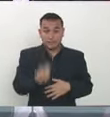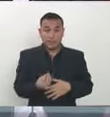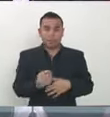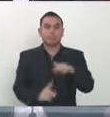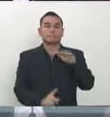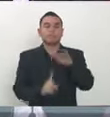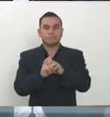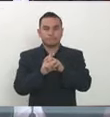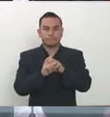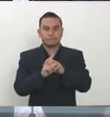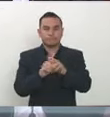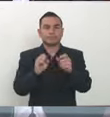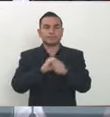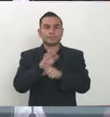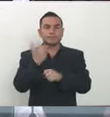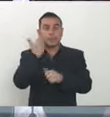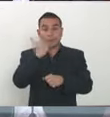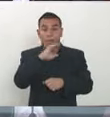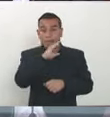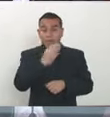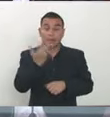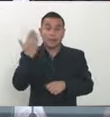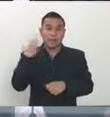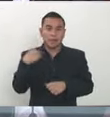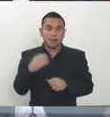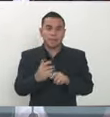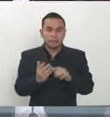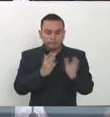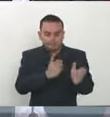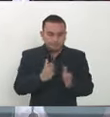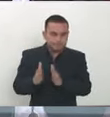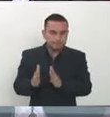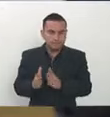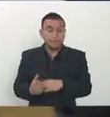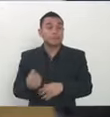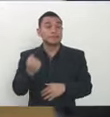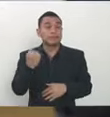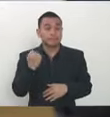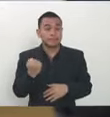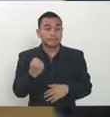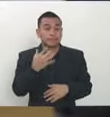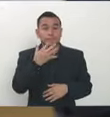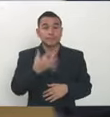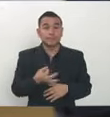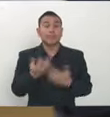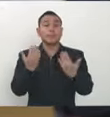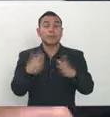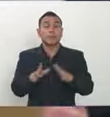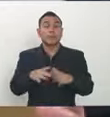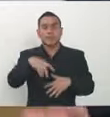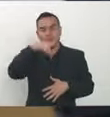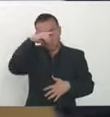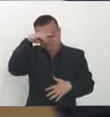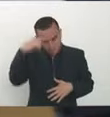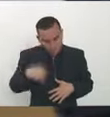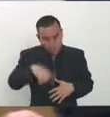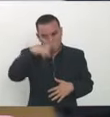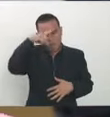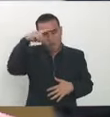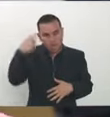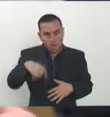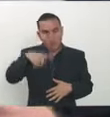minuto que se ganó en tiempo fue extremadamente importante. Se ha hecho un trabajo que nos ha llevado a un